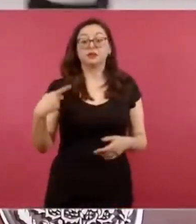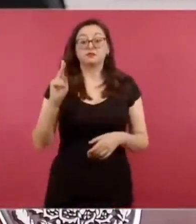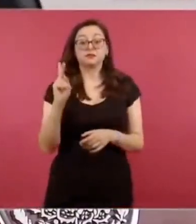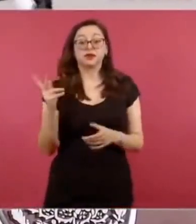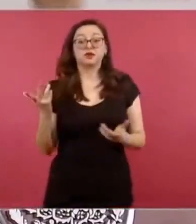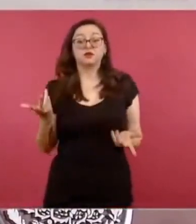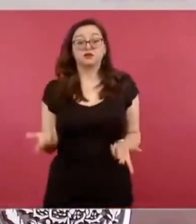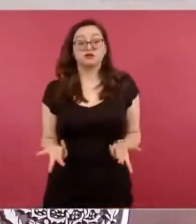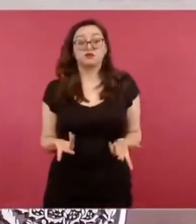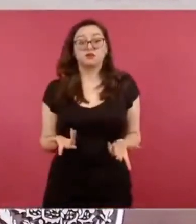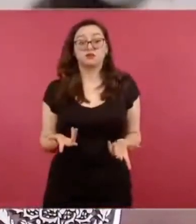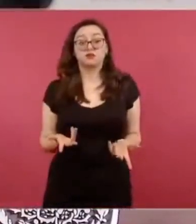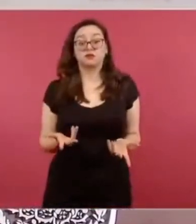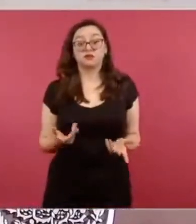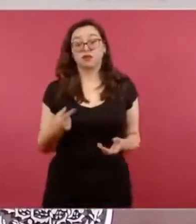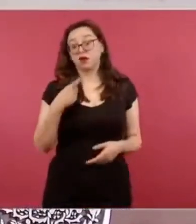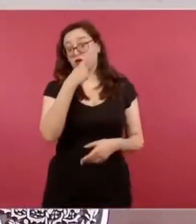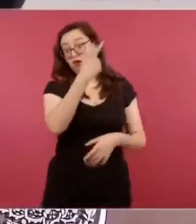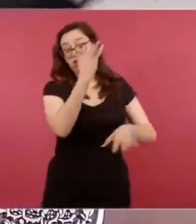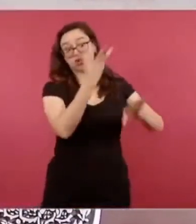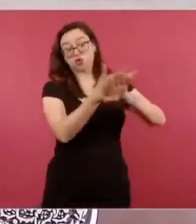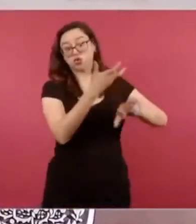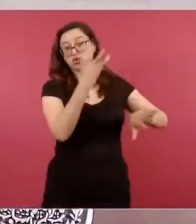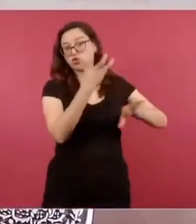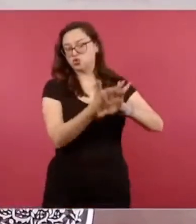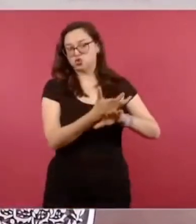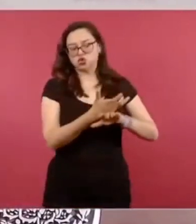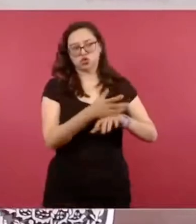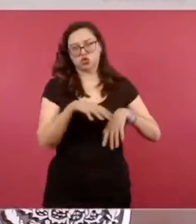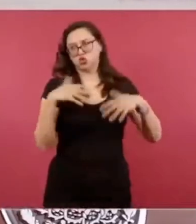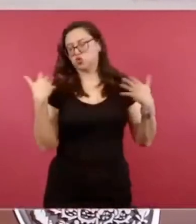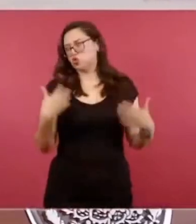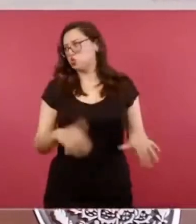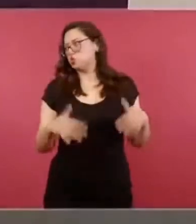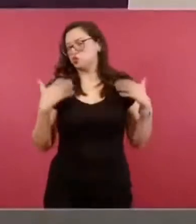tiempo. Allá son rectos,